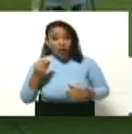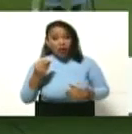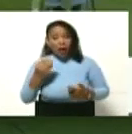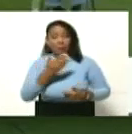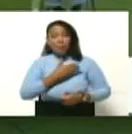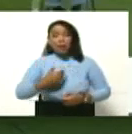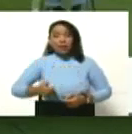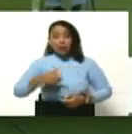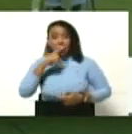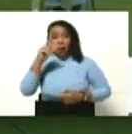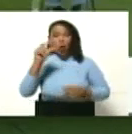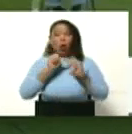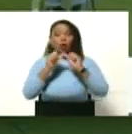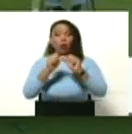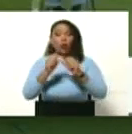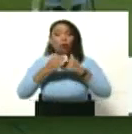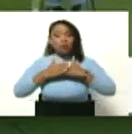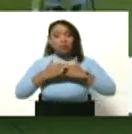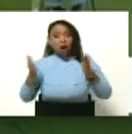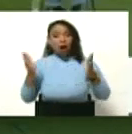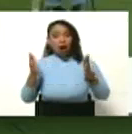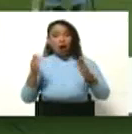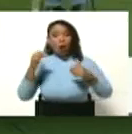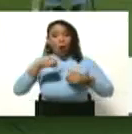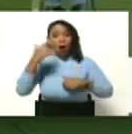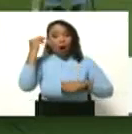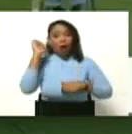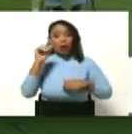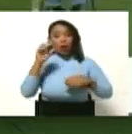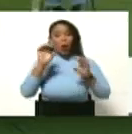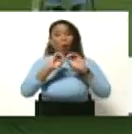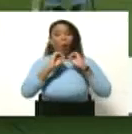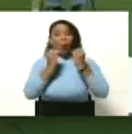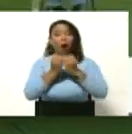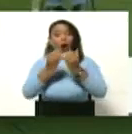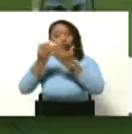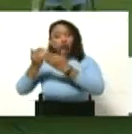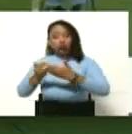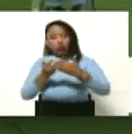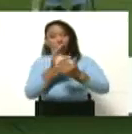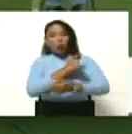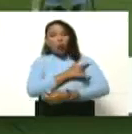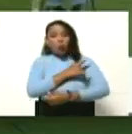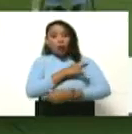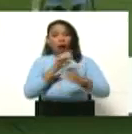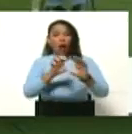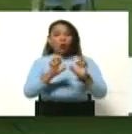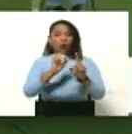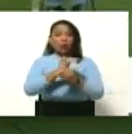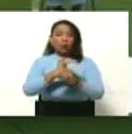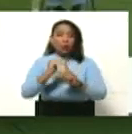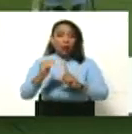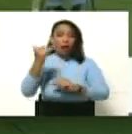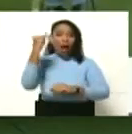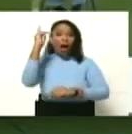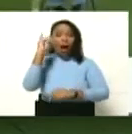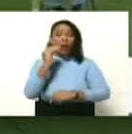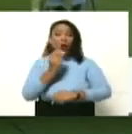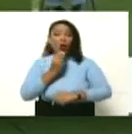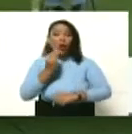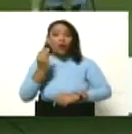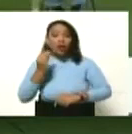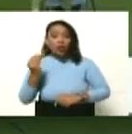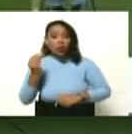espacios abiertos. Y hoy nosotros tenemos una organización de estudiantes universitarios, de educación media, tenemos a la